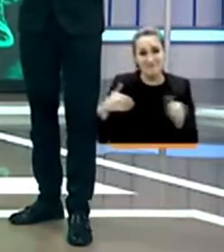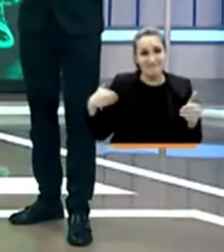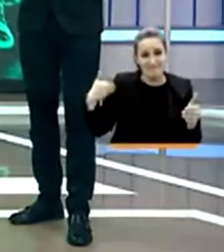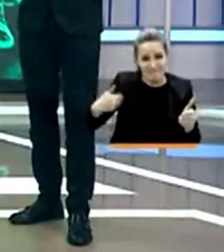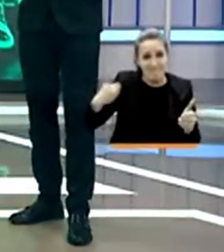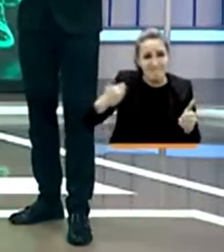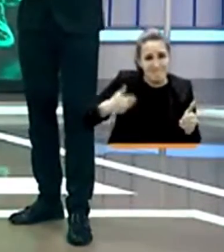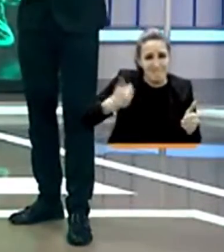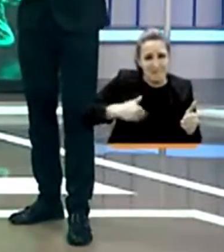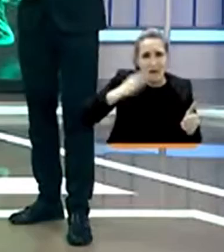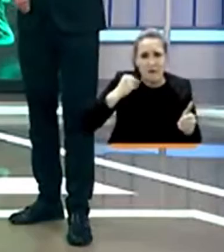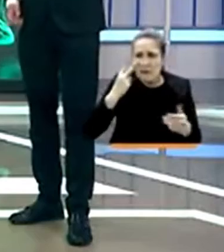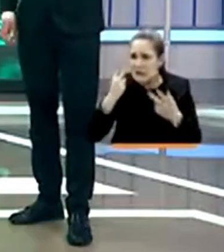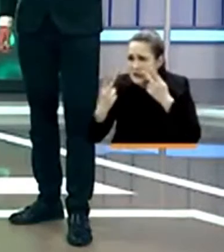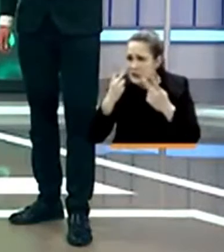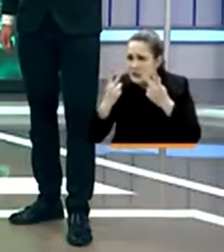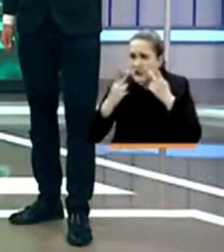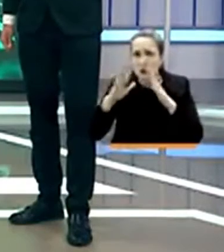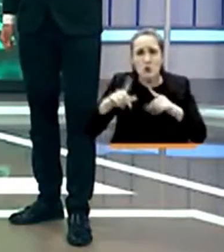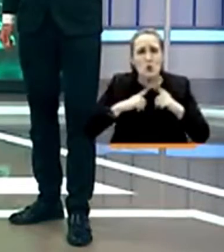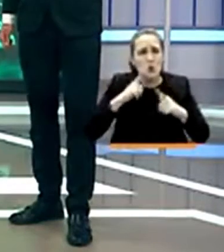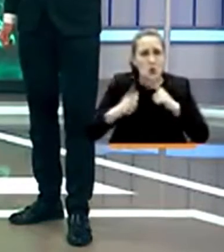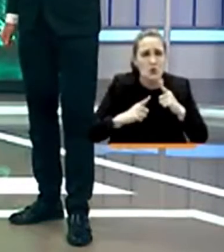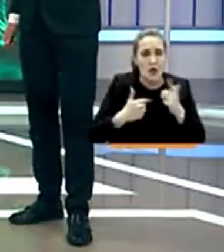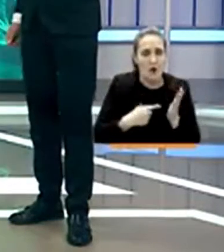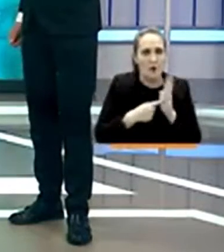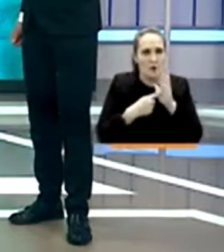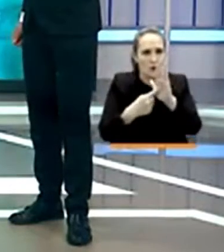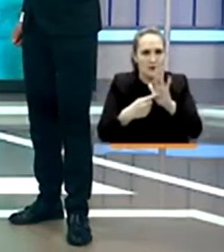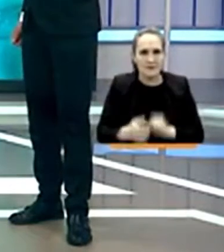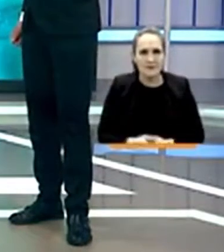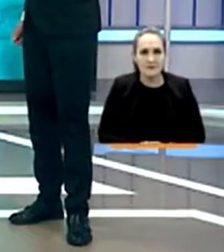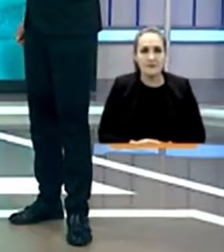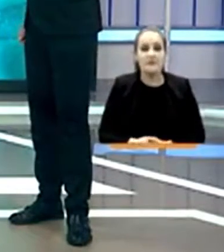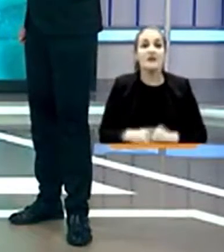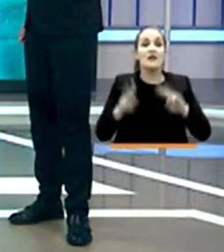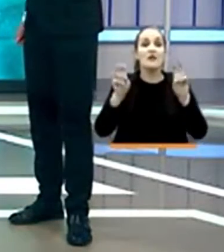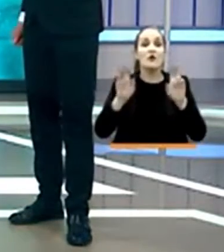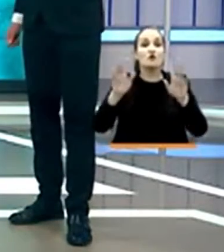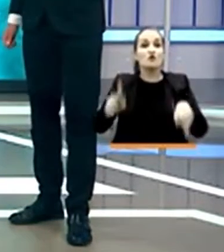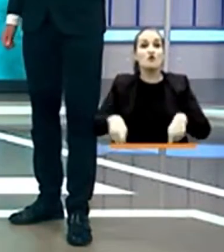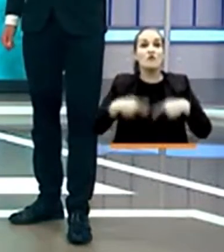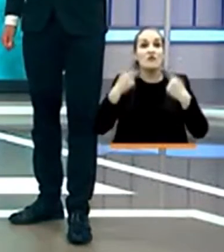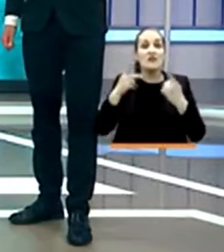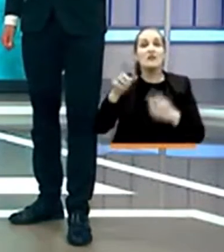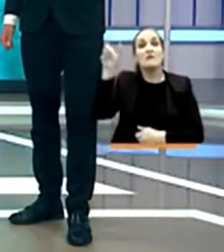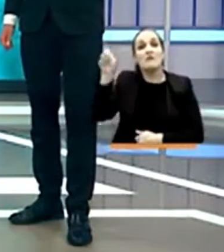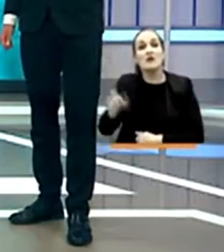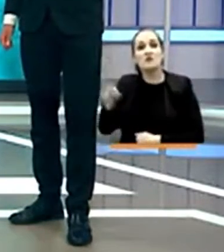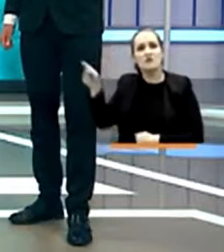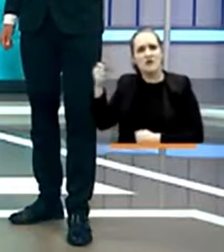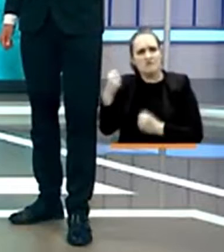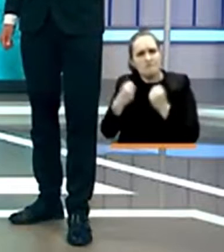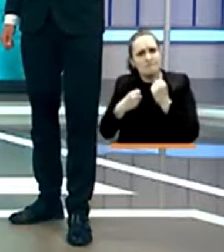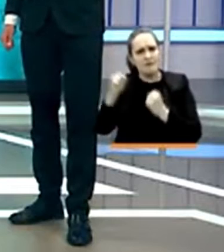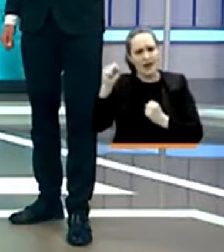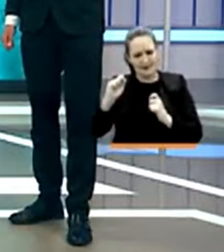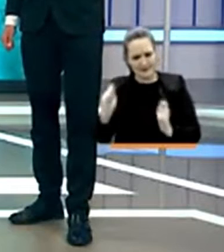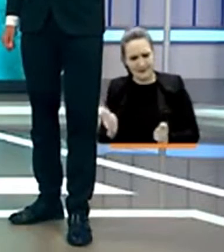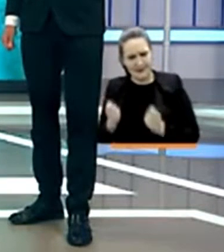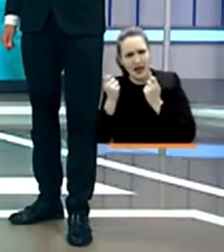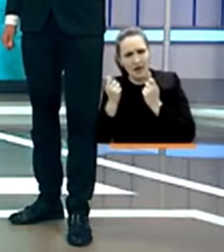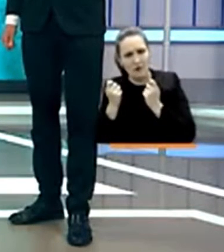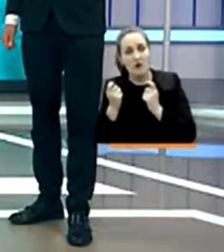contra esta enfermedad. En los próximos minutos veremos las historias de vida de un sobreviviente y de un joven que lucha por superar